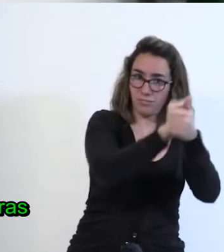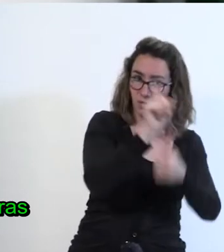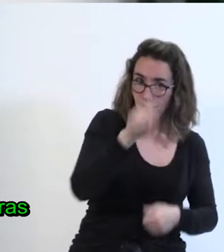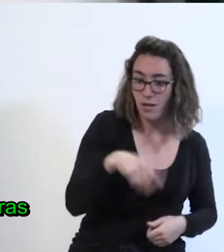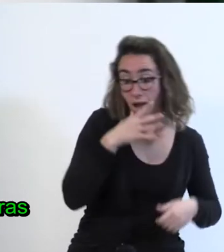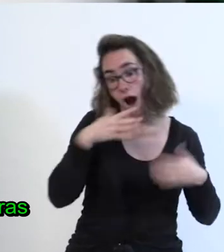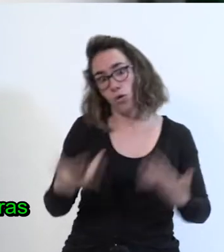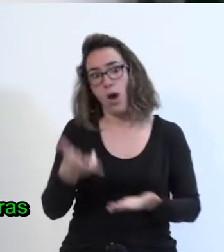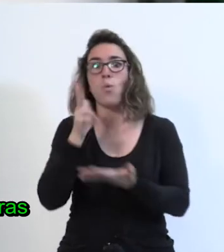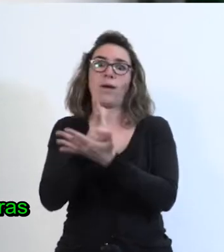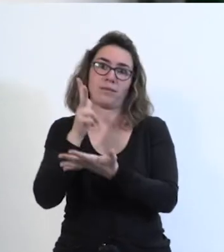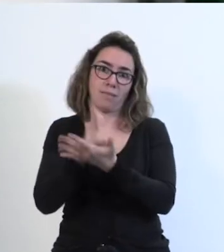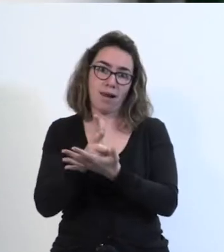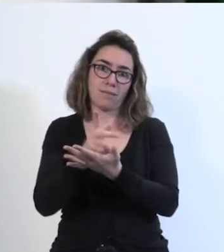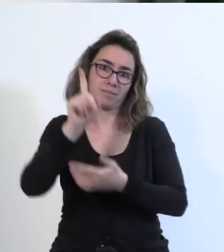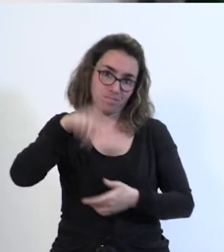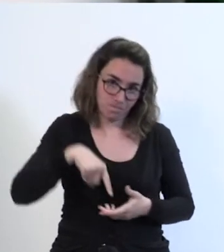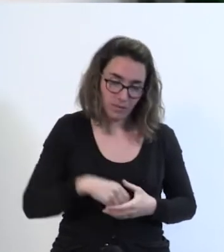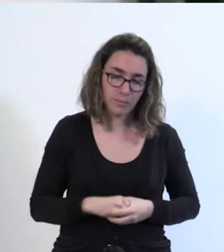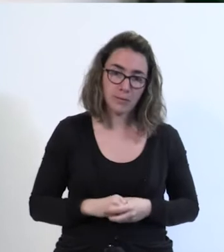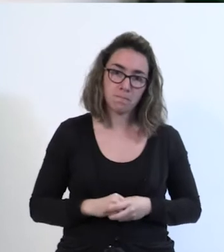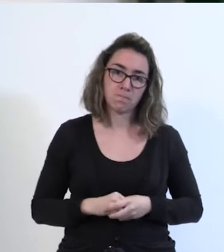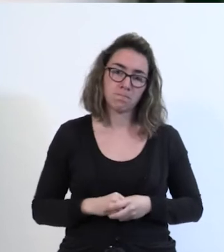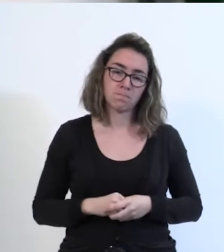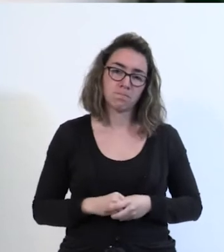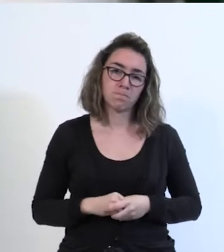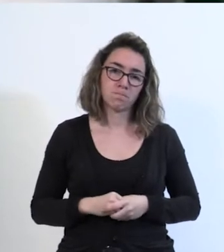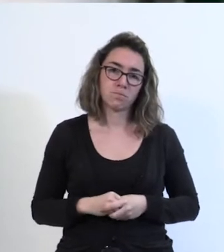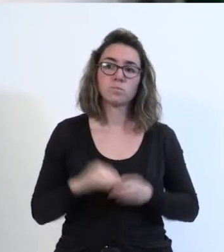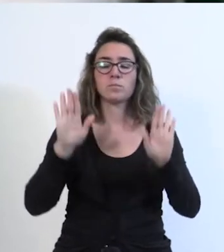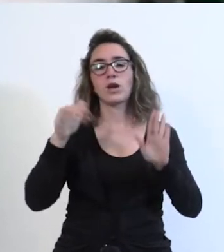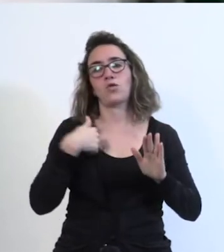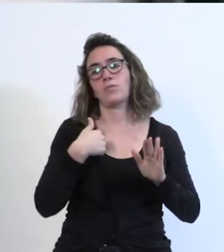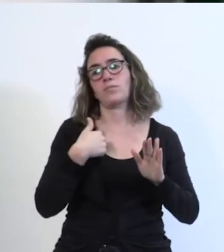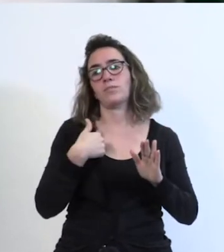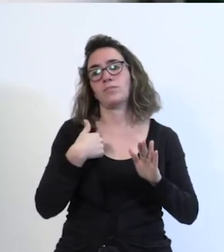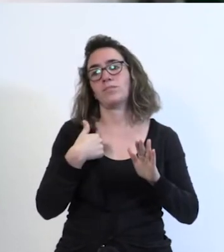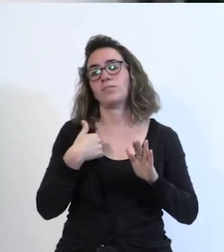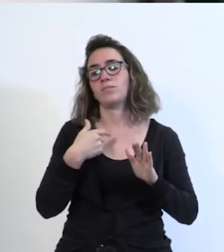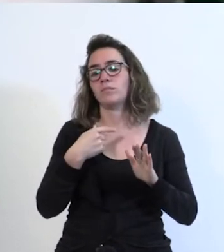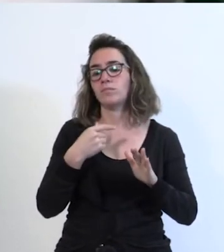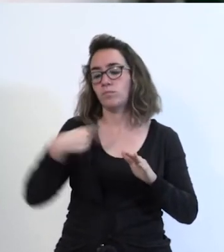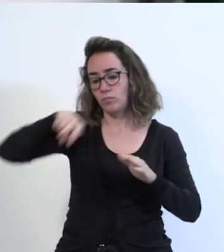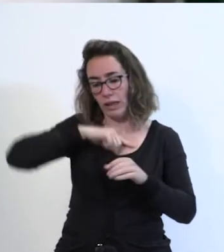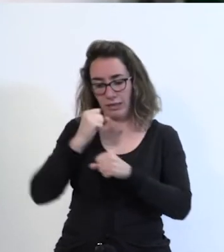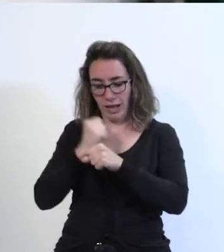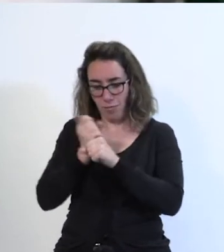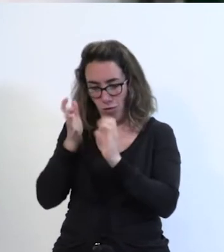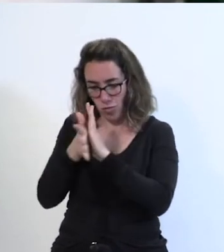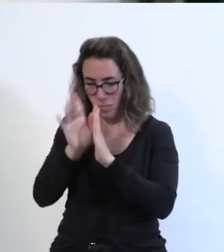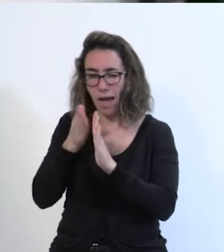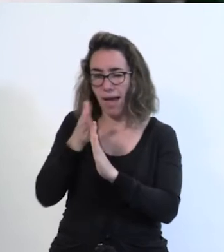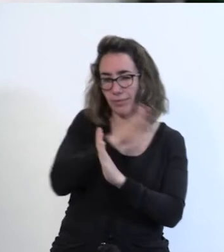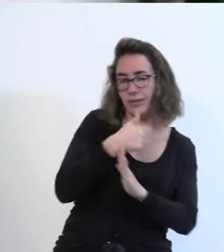y ahora en Guatemala. Pero yo lo que quisiera decir, antes de contarles un poquito lo que hacemos,